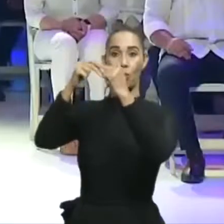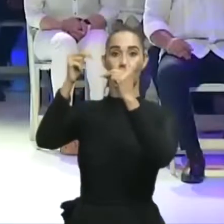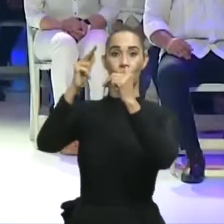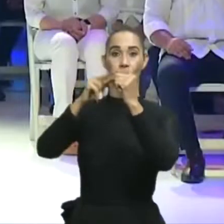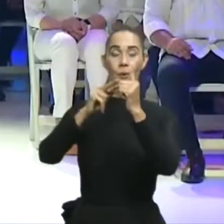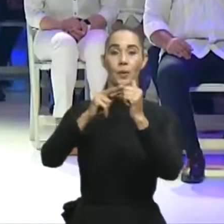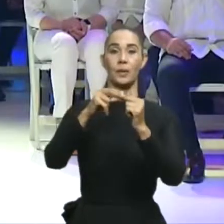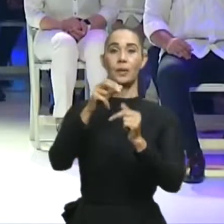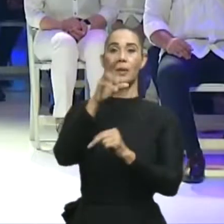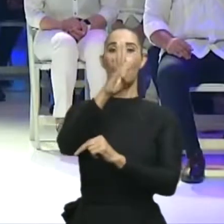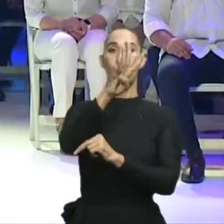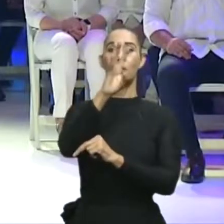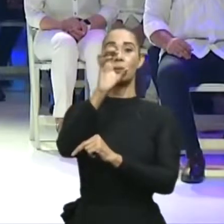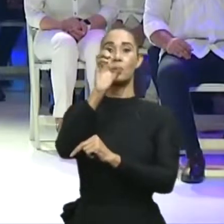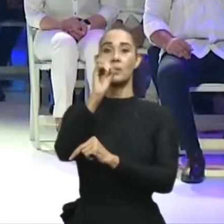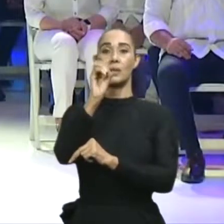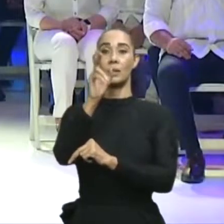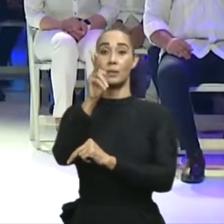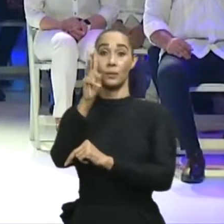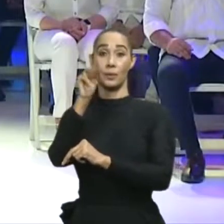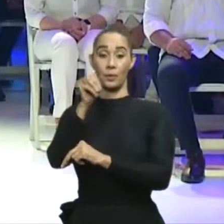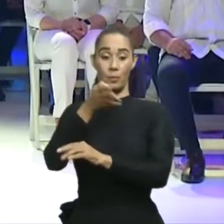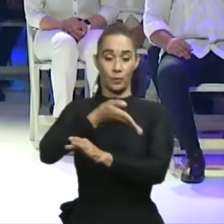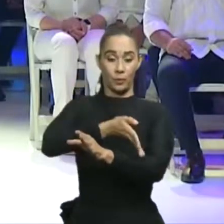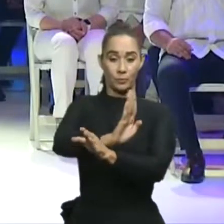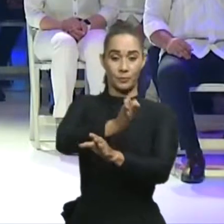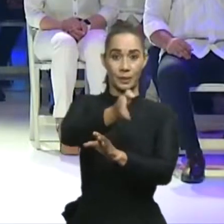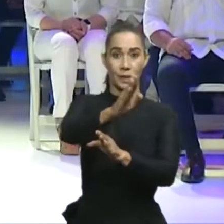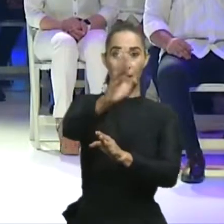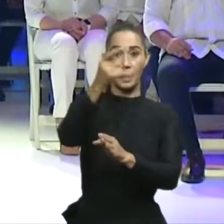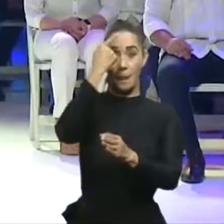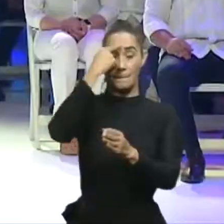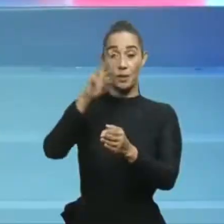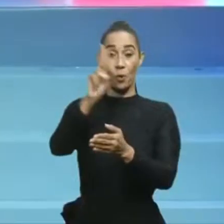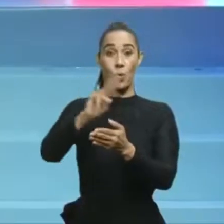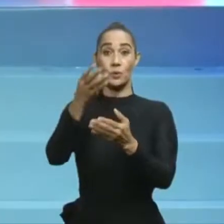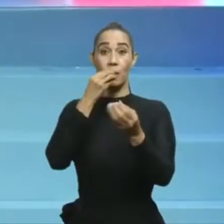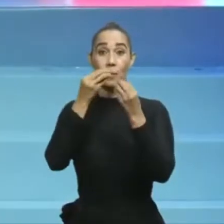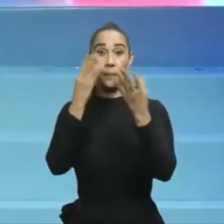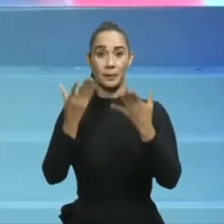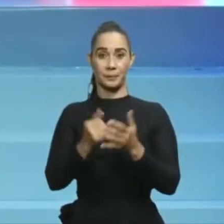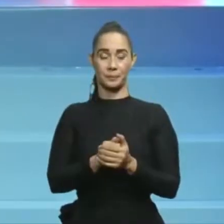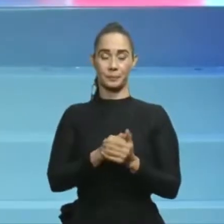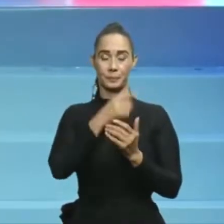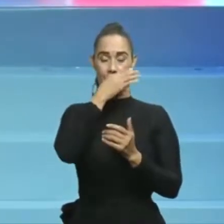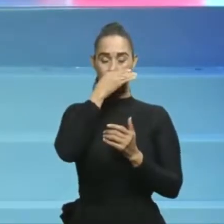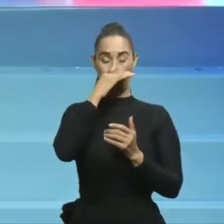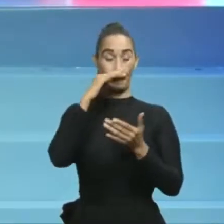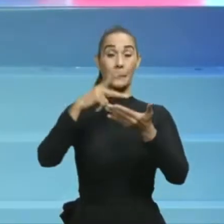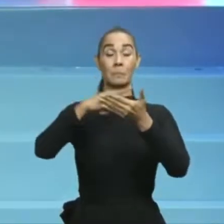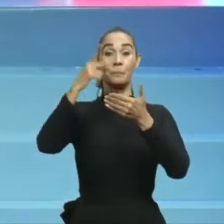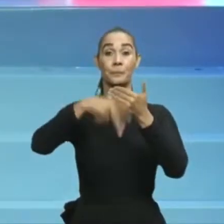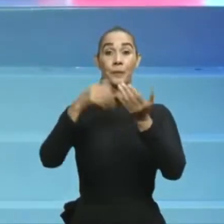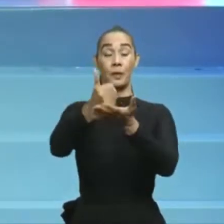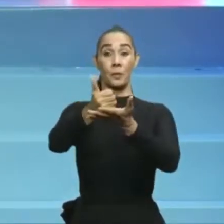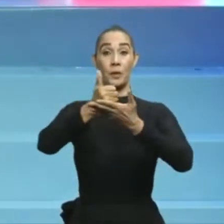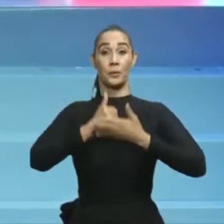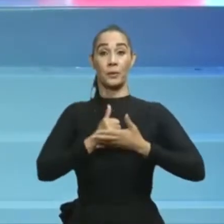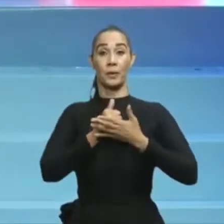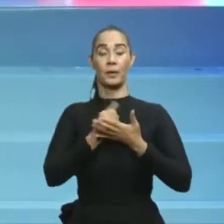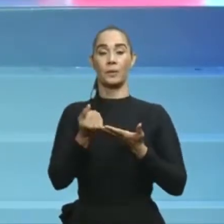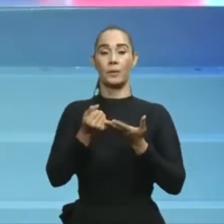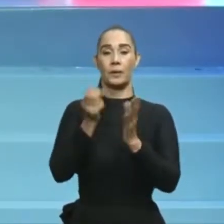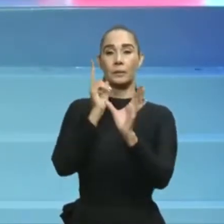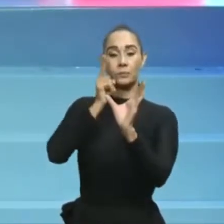kilómetros de carreteras nuestro plan nos ha llevado a subsidiar el 100 por ciento del alza de los